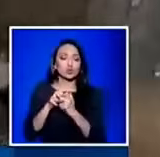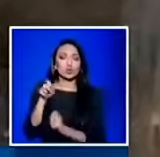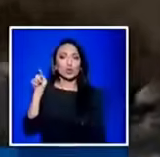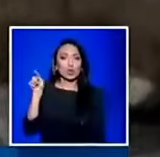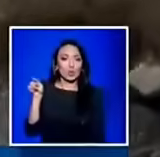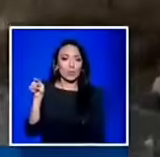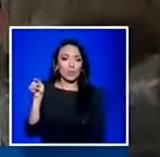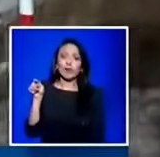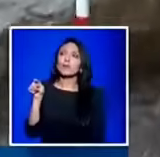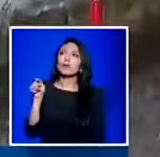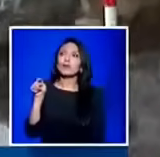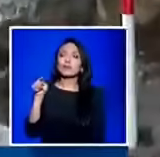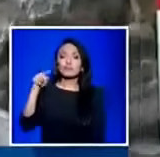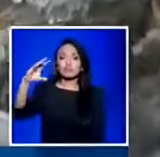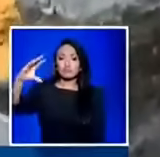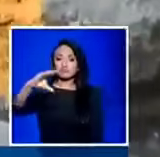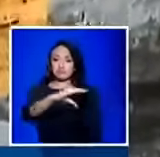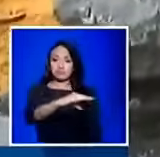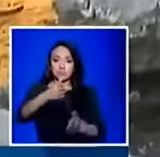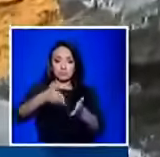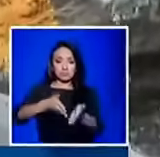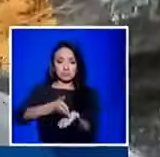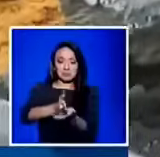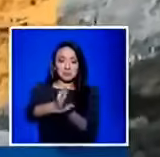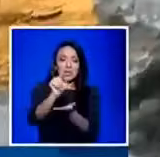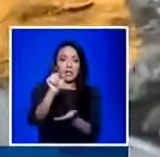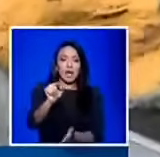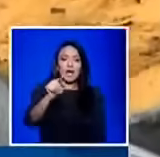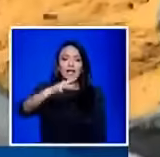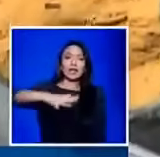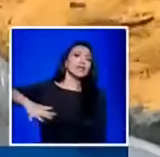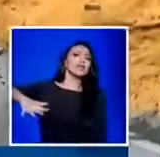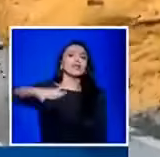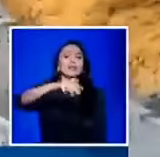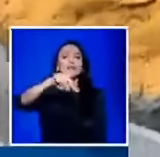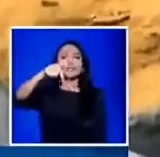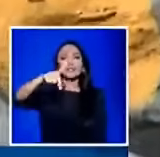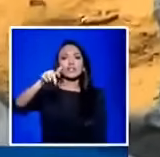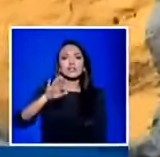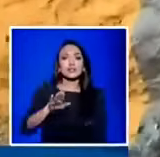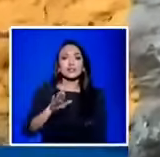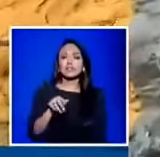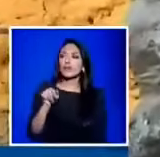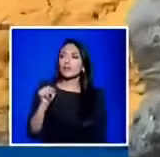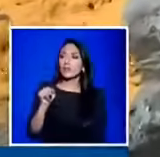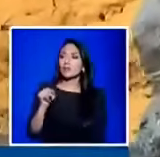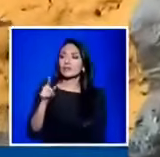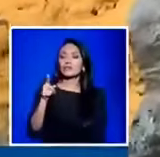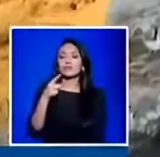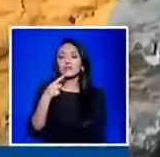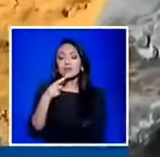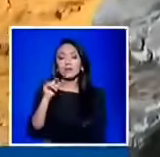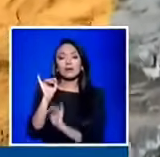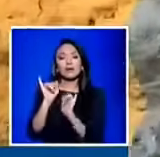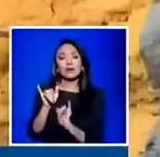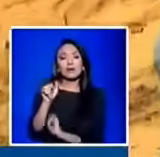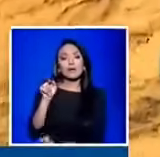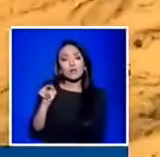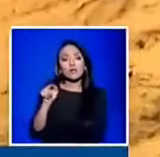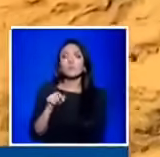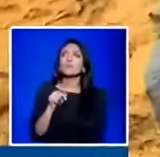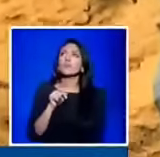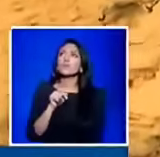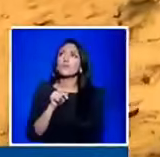punta llega hasta cerca de medio carril. La señalizaron pintándola, pero permanece aquí.